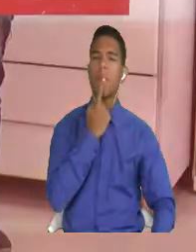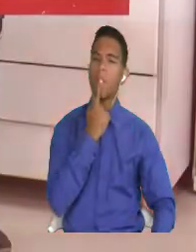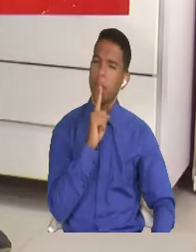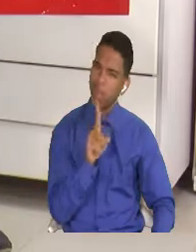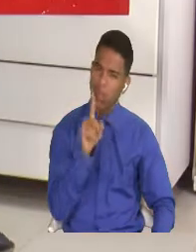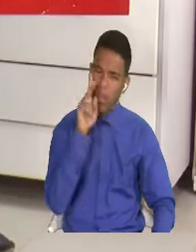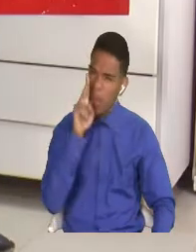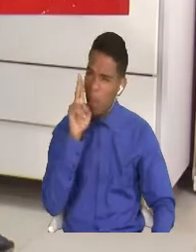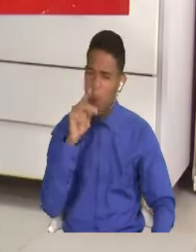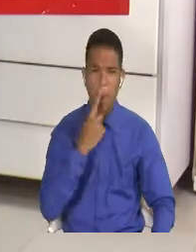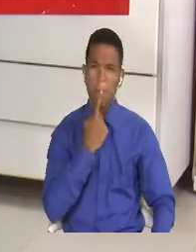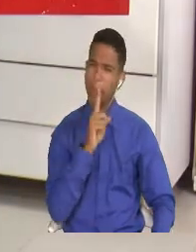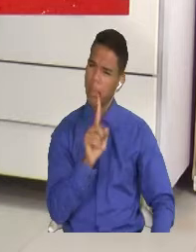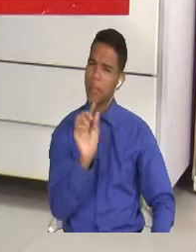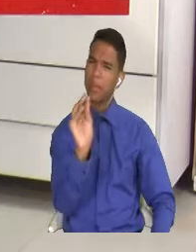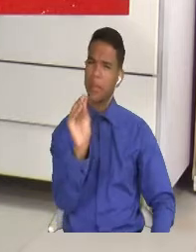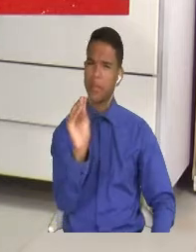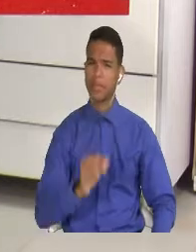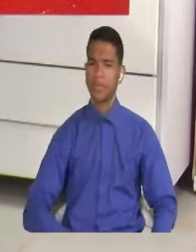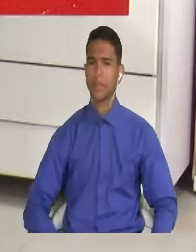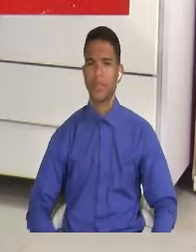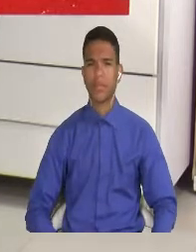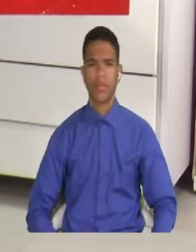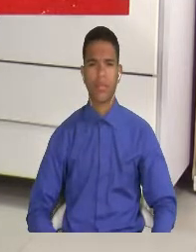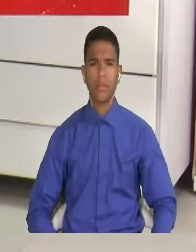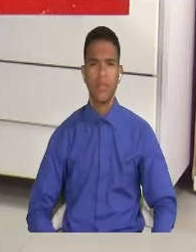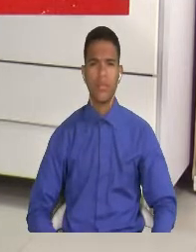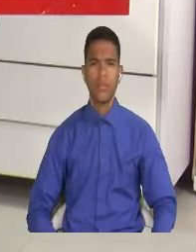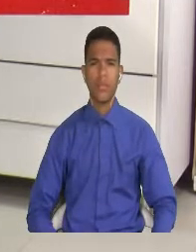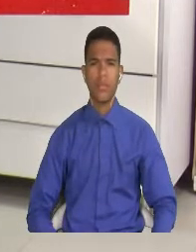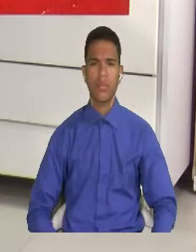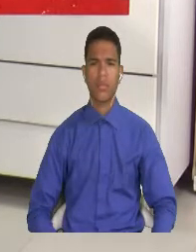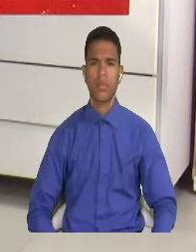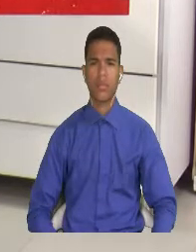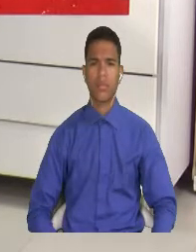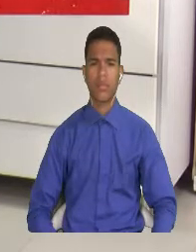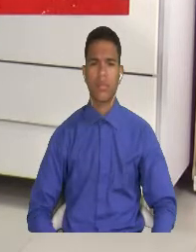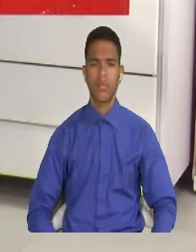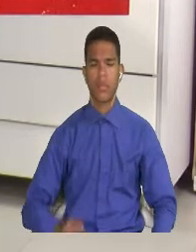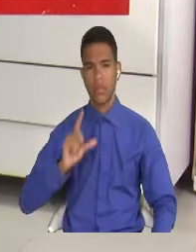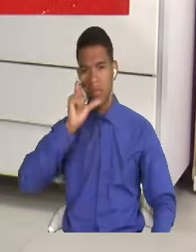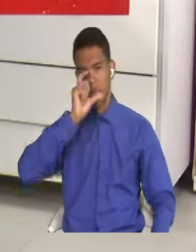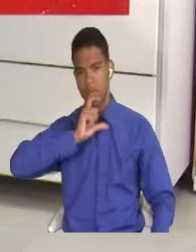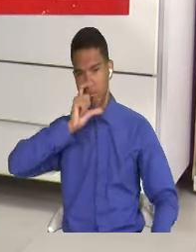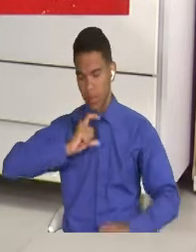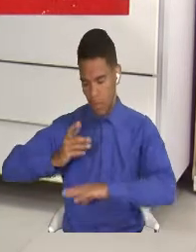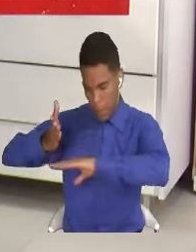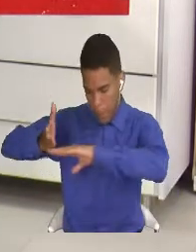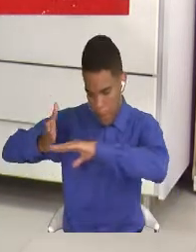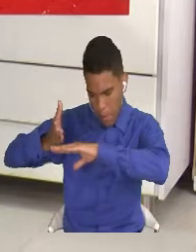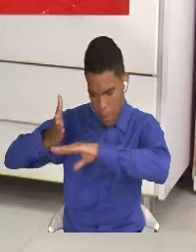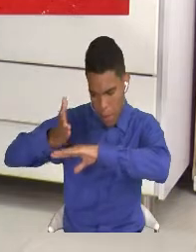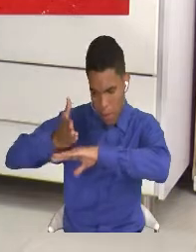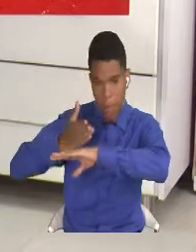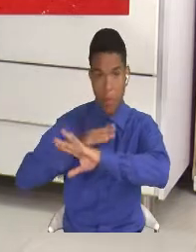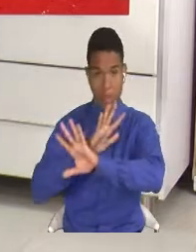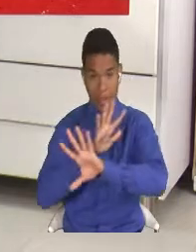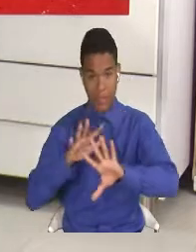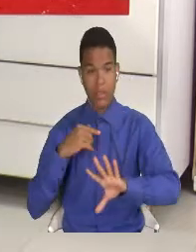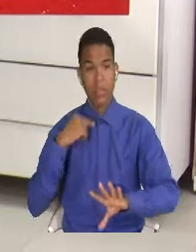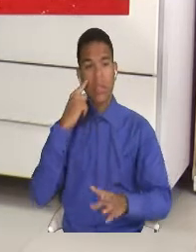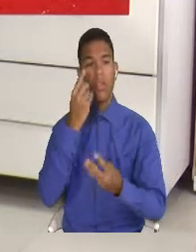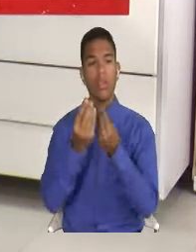común. Ok, sí. Entonces ahí estás haciendo Es unos trocillos de tocineta. Okay, ¿qué vamos a hacer acá? Vamos a llevar nuestro plátano maduro,